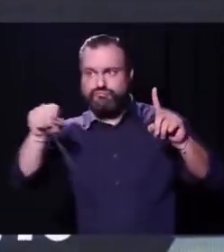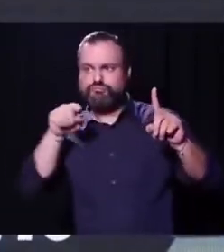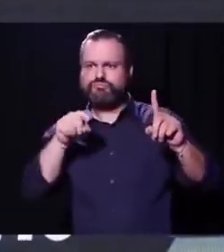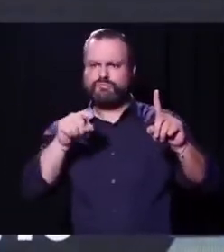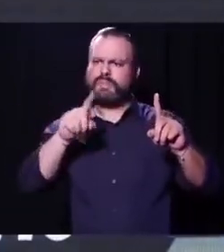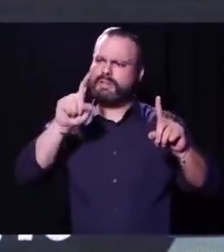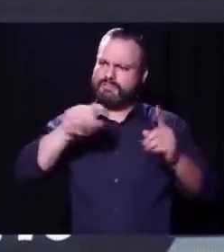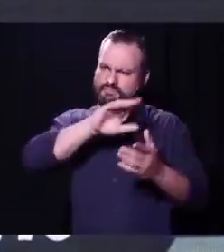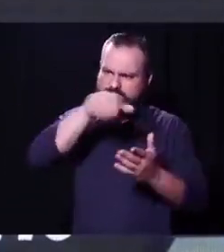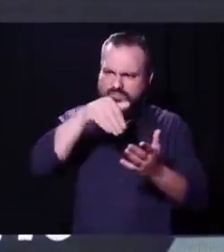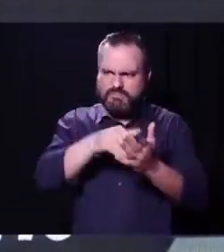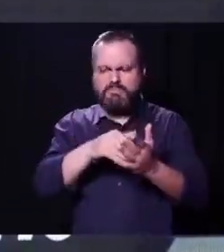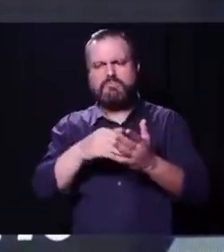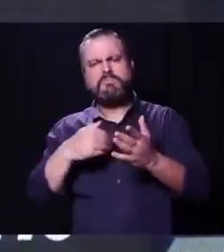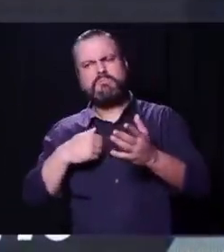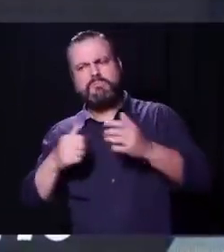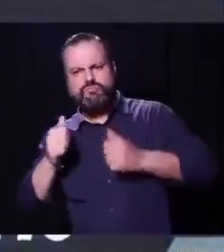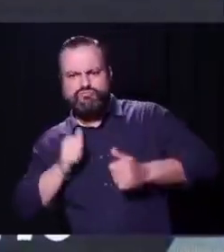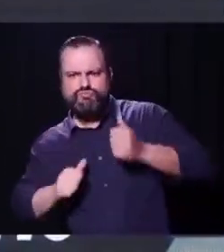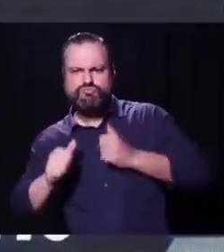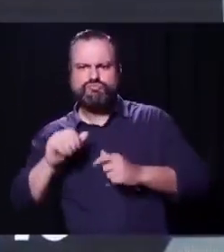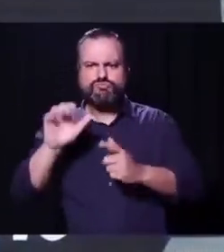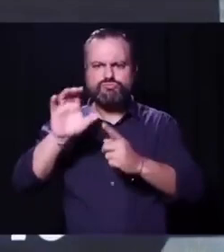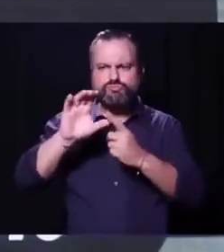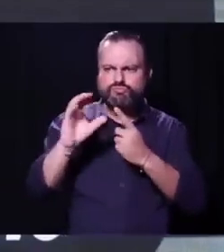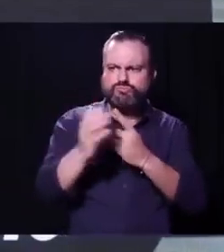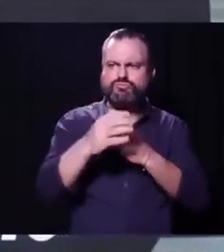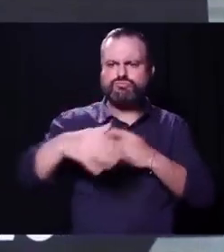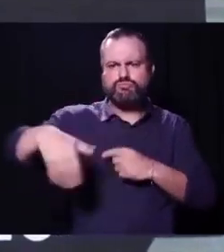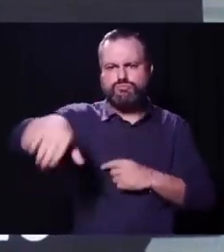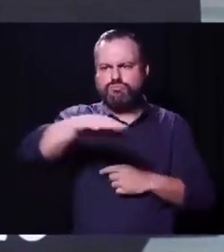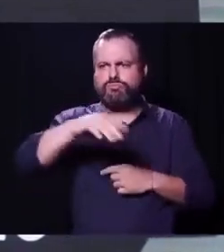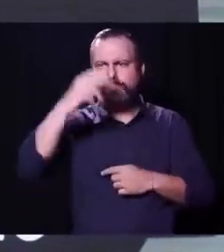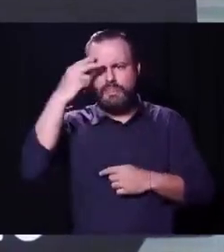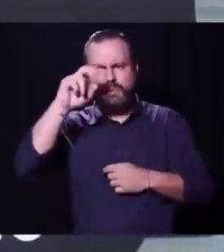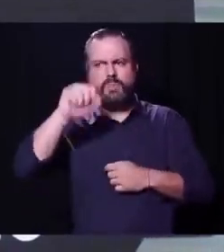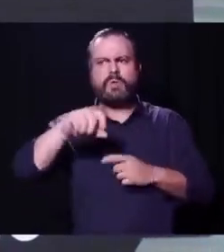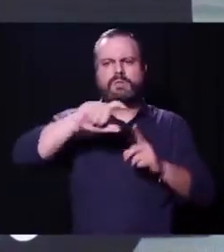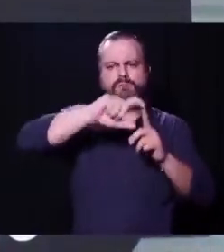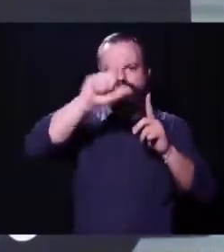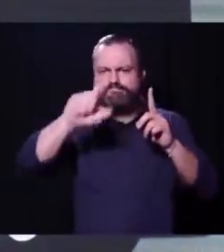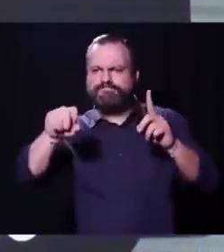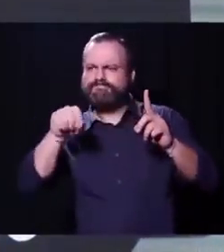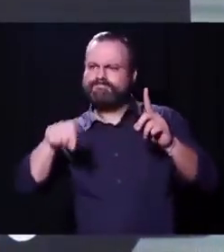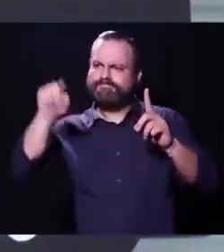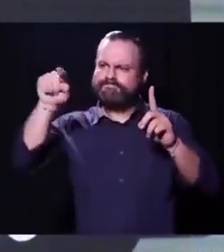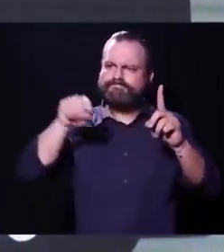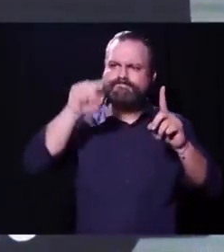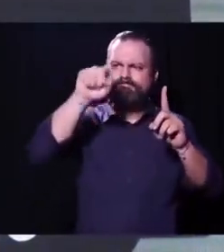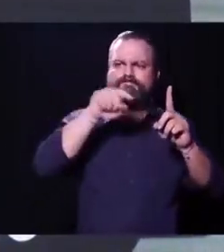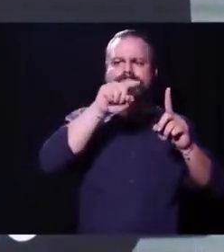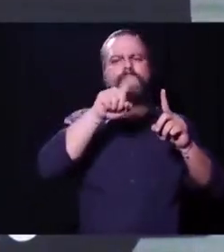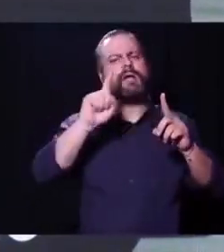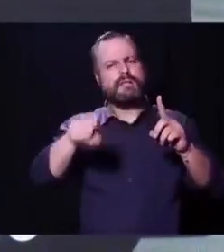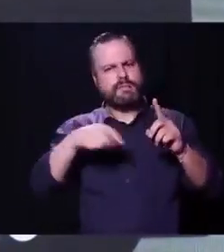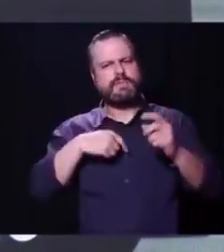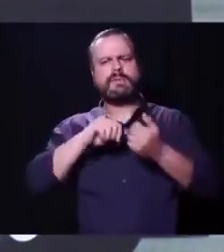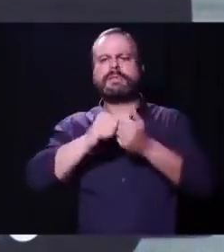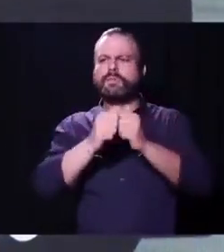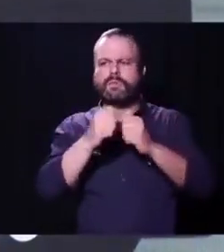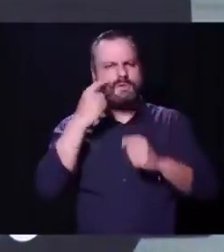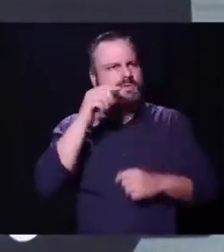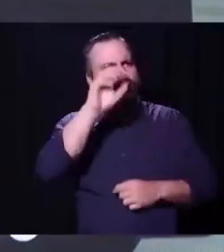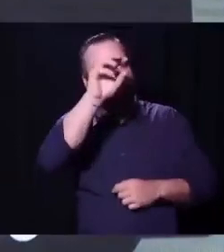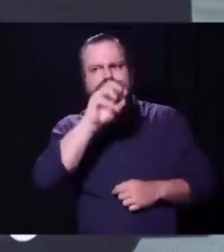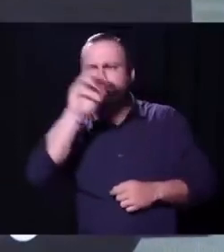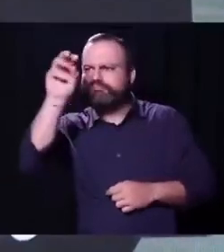cultura. Tenemos que tenerlo. Y tenemos que tener escuelas oficiales de deporte. Tenemos que tener escuelas oficiales de